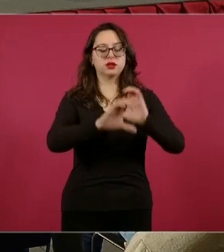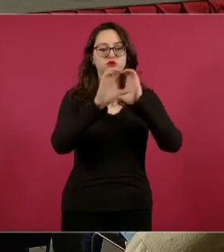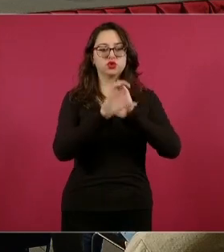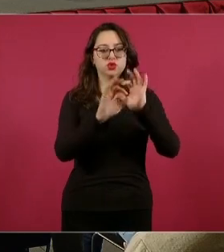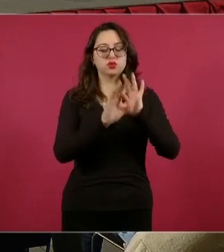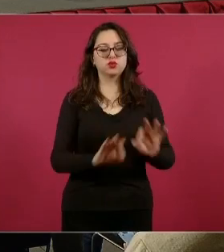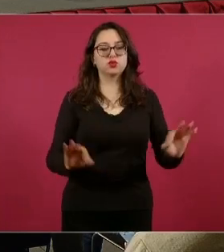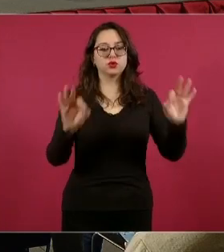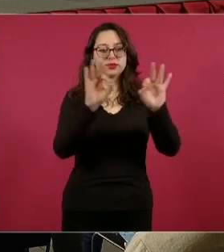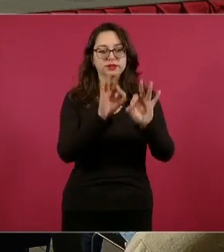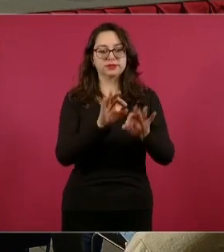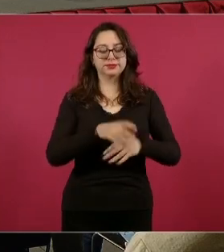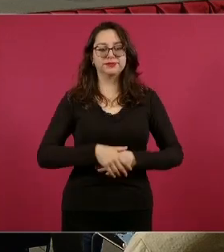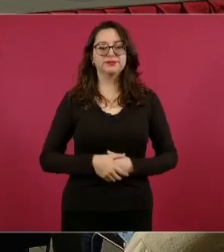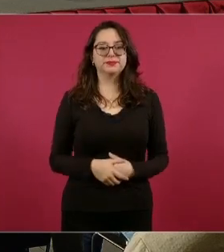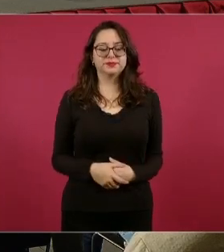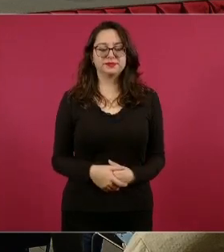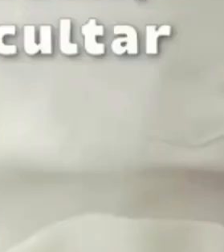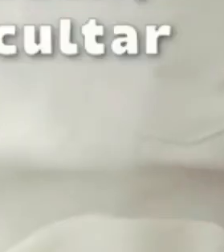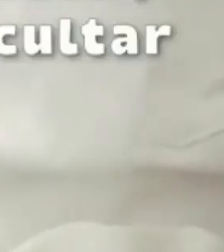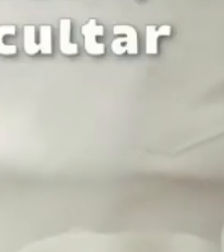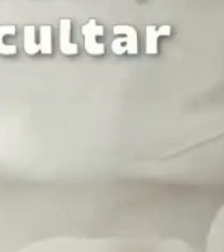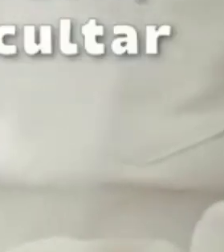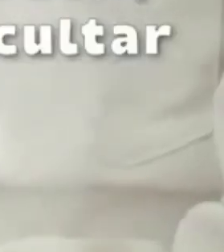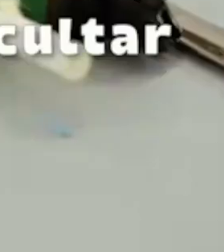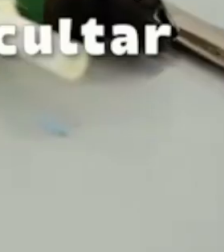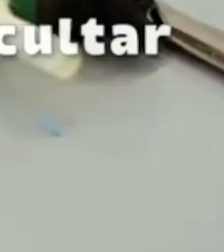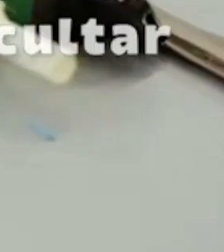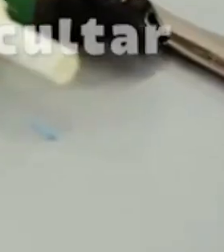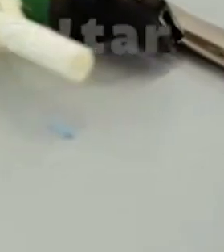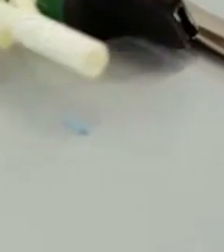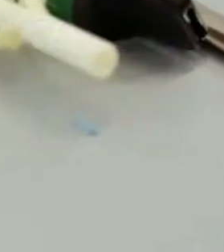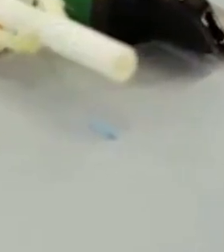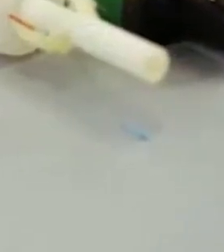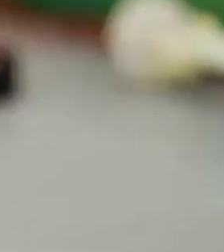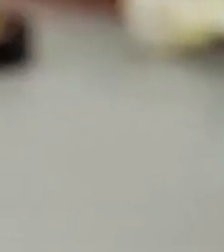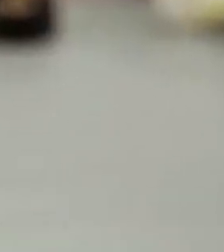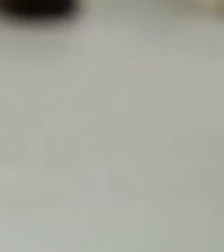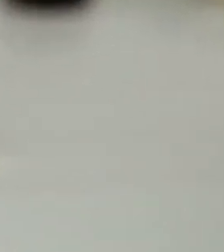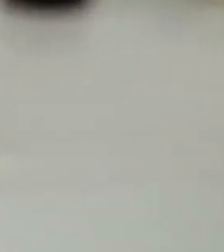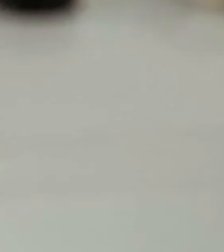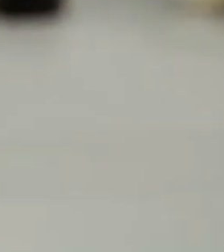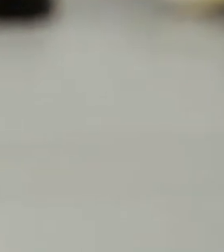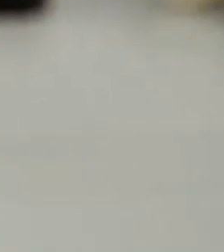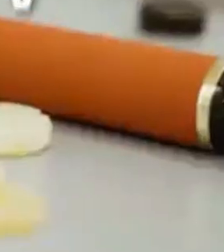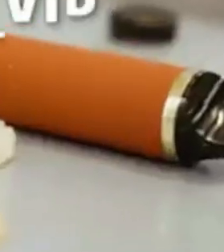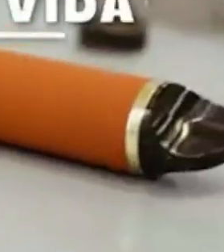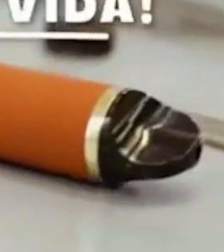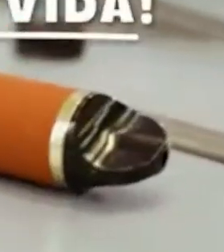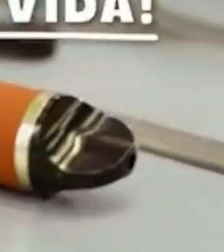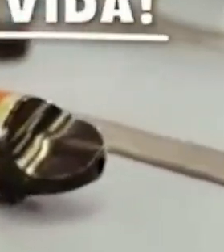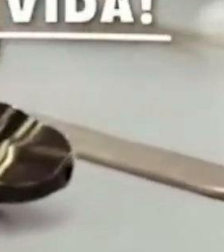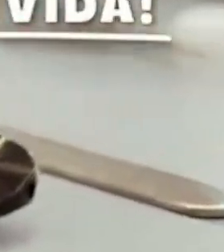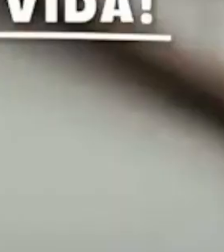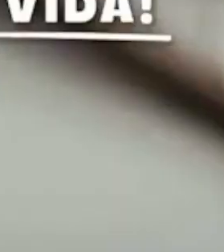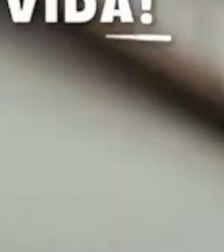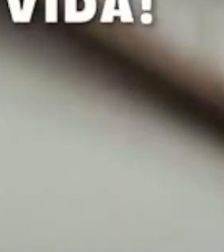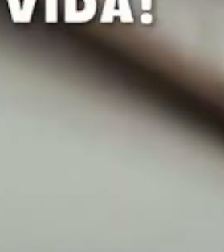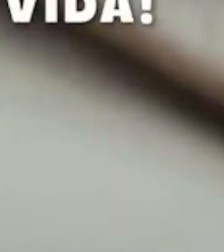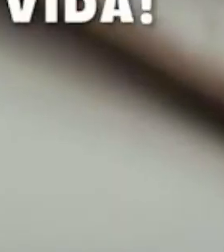No hay nada más que decir. No hay nada más que ocultar. El vape te acorta la vida.